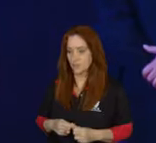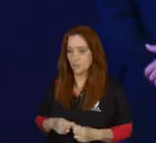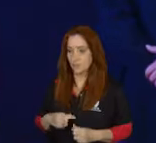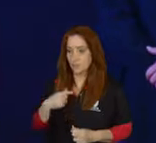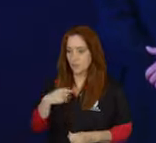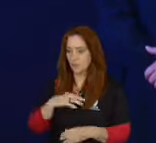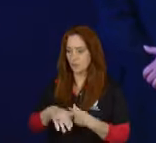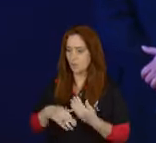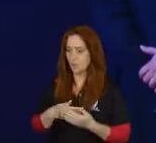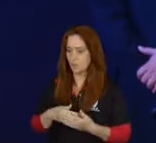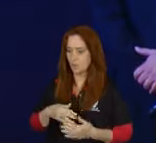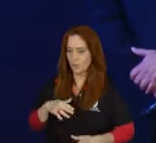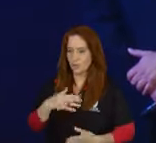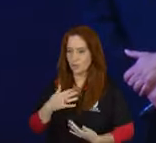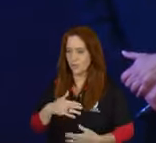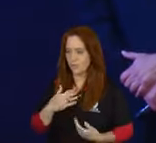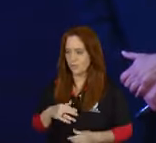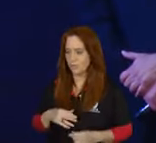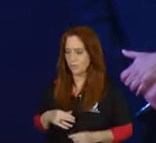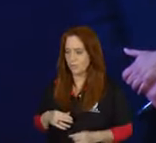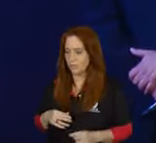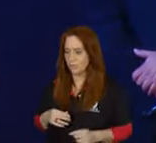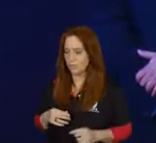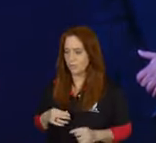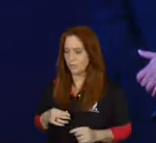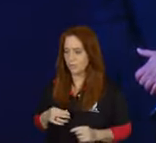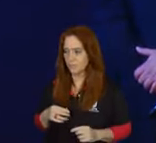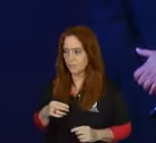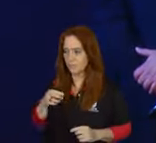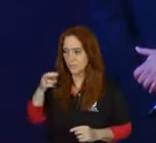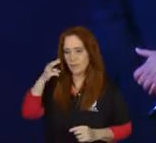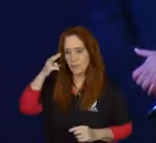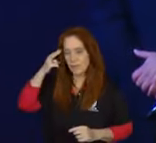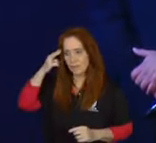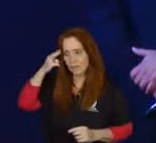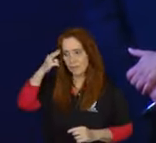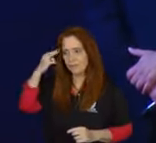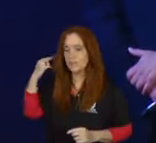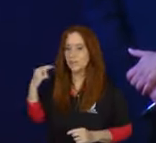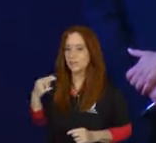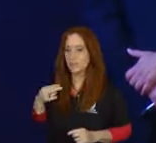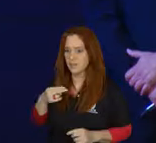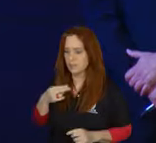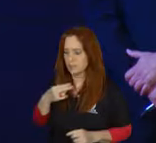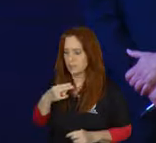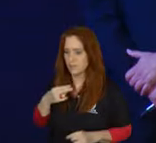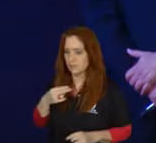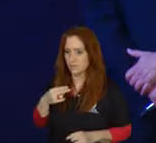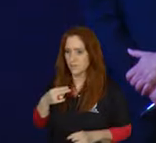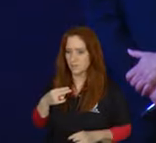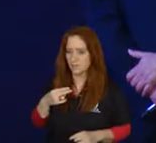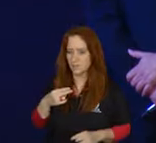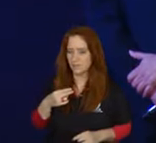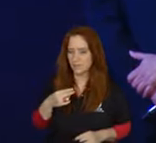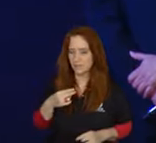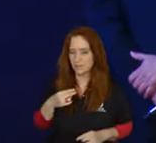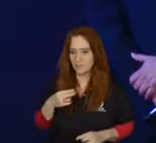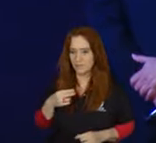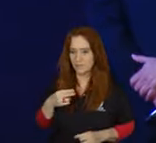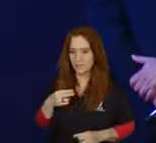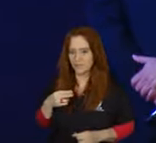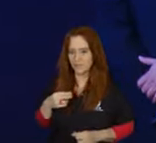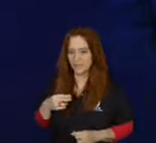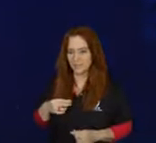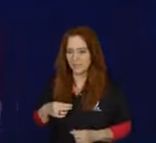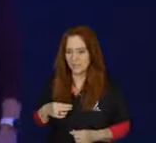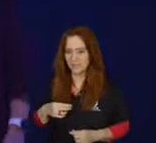mi bisnieto o bisnieta. Marisol dice que es nena y yo creo que es nena. Y si es nena, es una dinastía Jolón